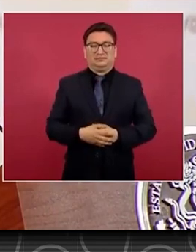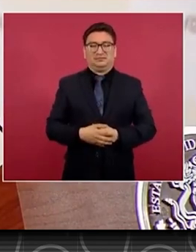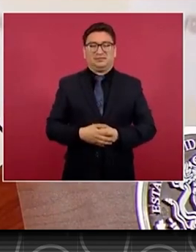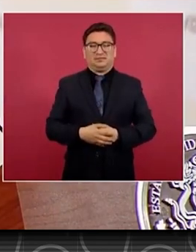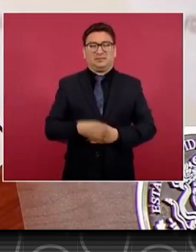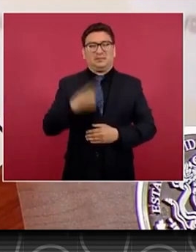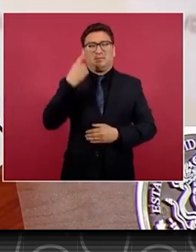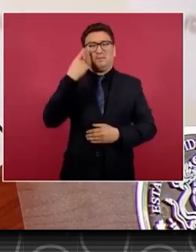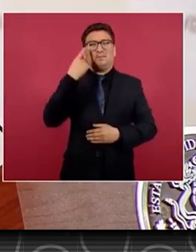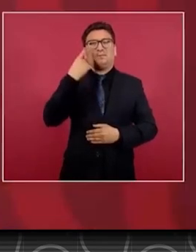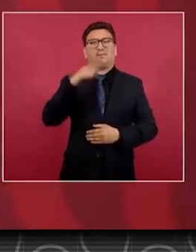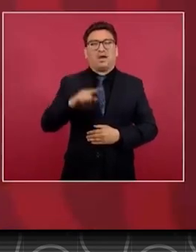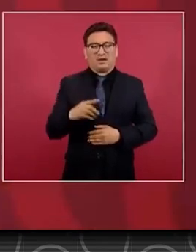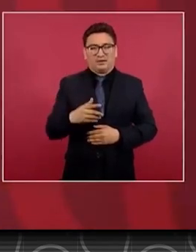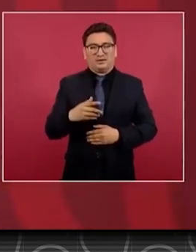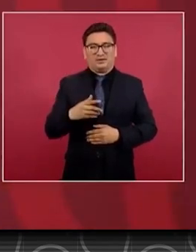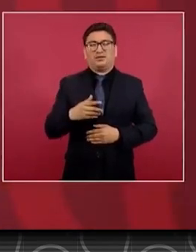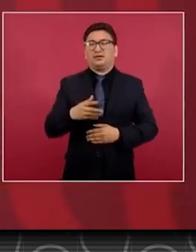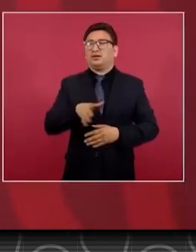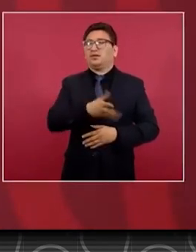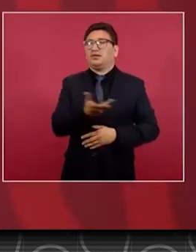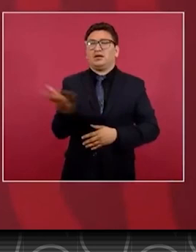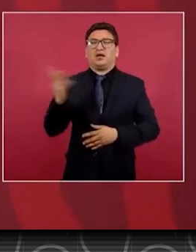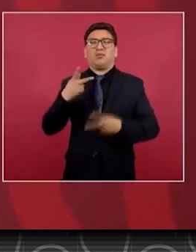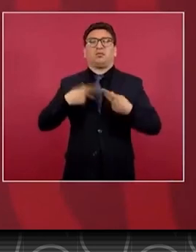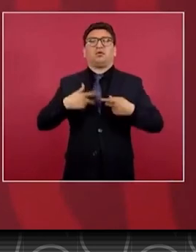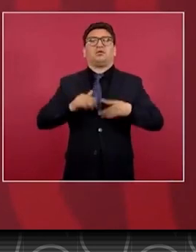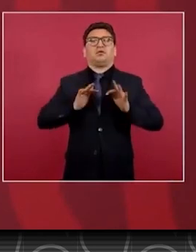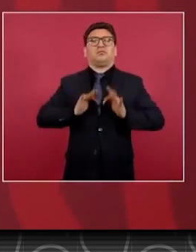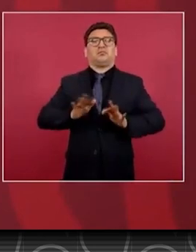Para que se vayan tranquilizando.